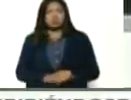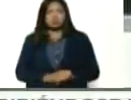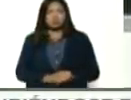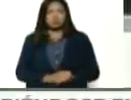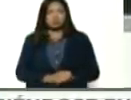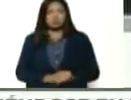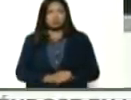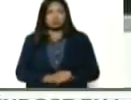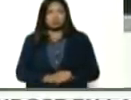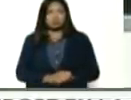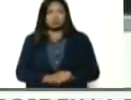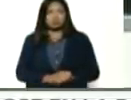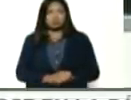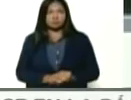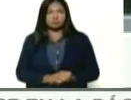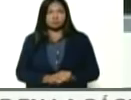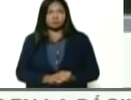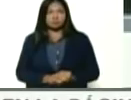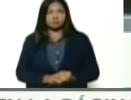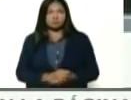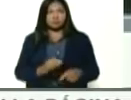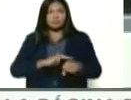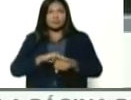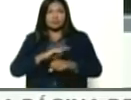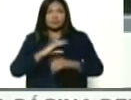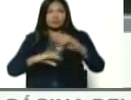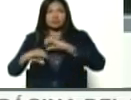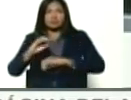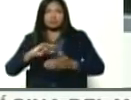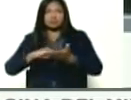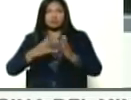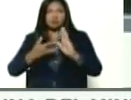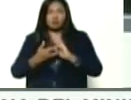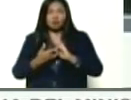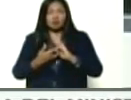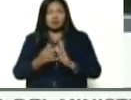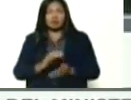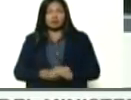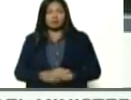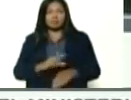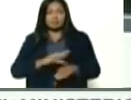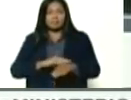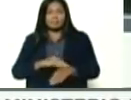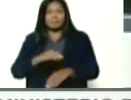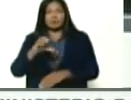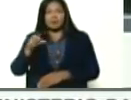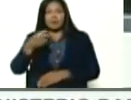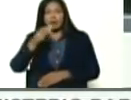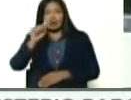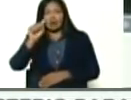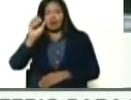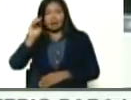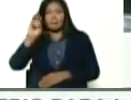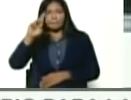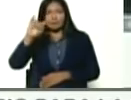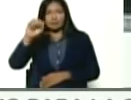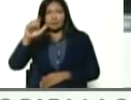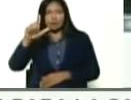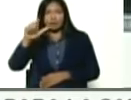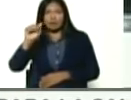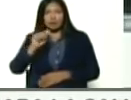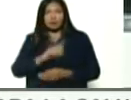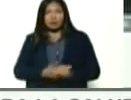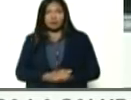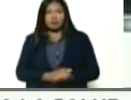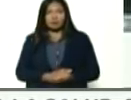ministra de ciencia y tecnología la doctora gabriela jiménez allá